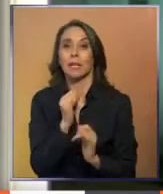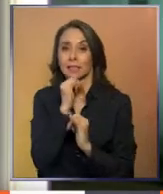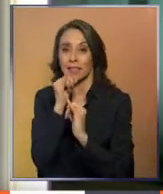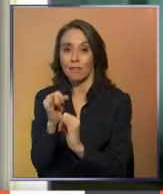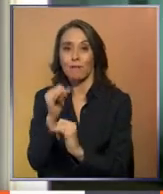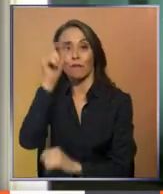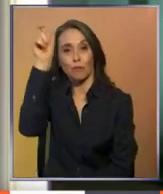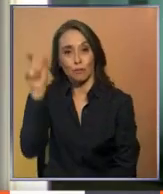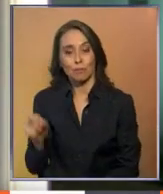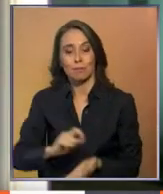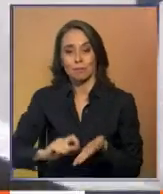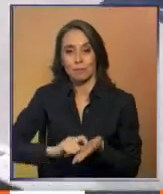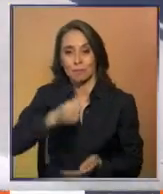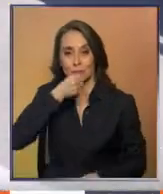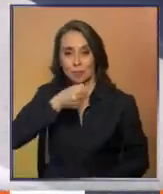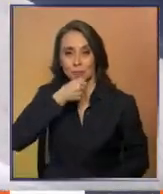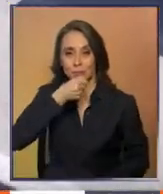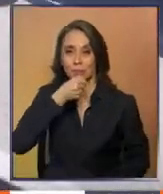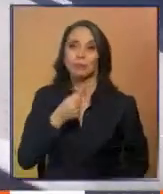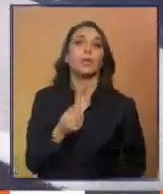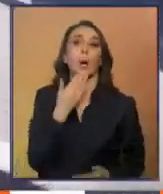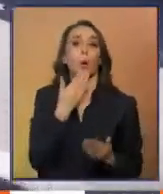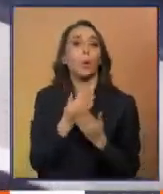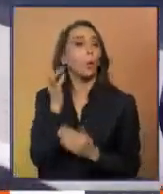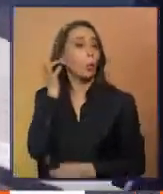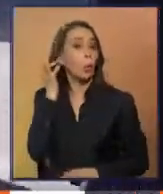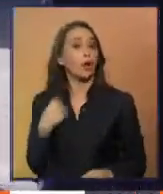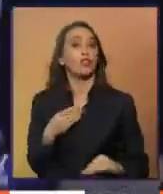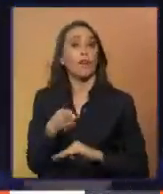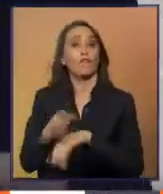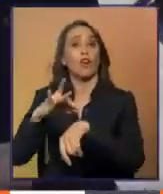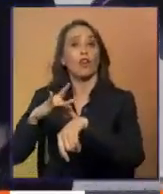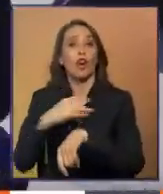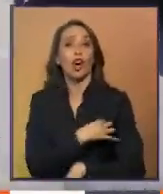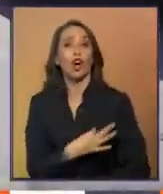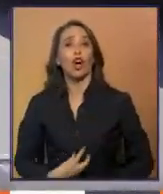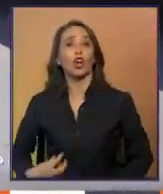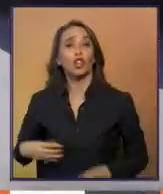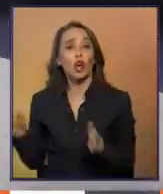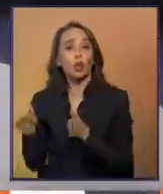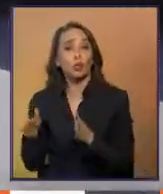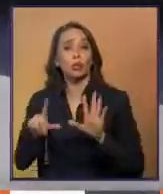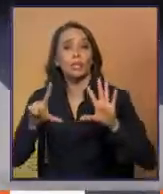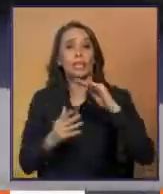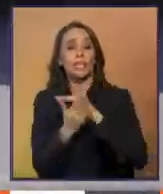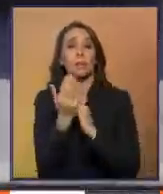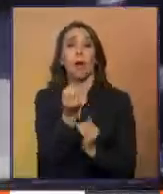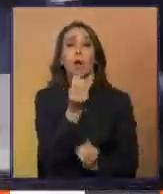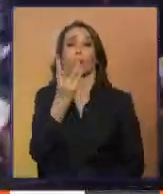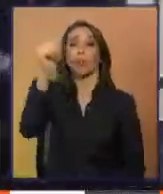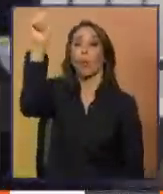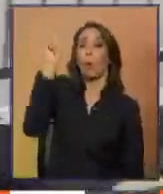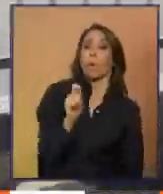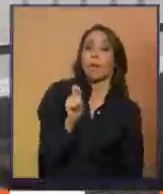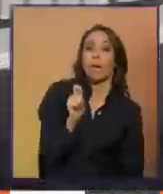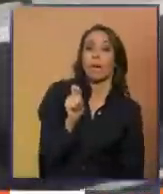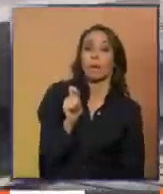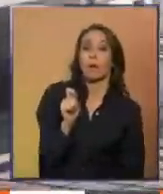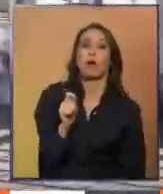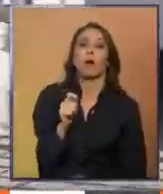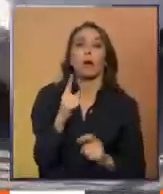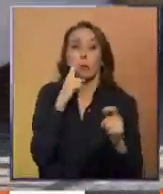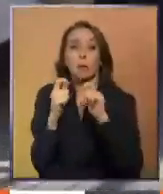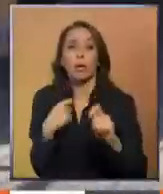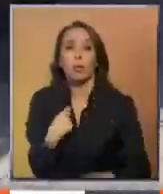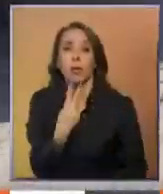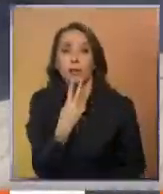Francisco Valenzuela. Cuando voy al consultorio de Bellero a las 5 de la mañana a sacar un número y arriesgando mi vida que